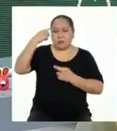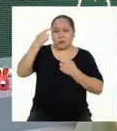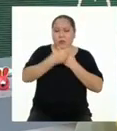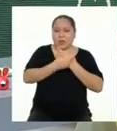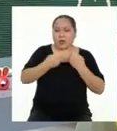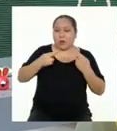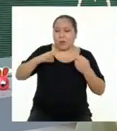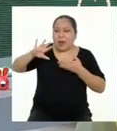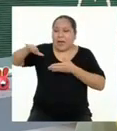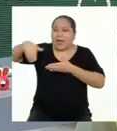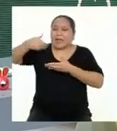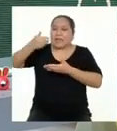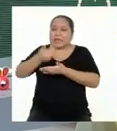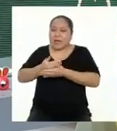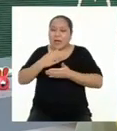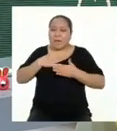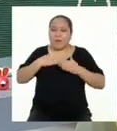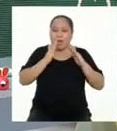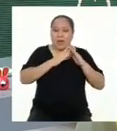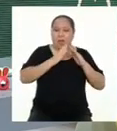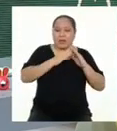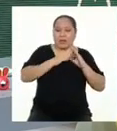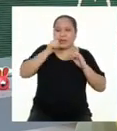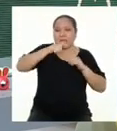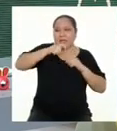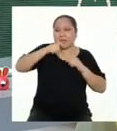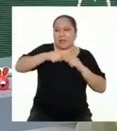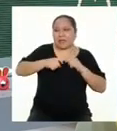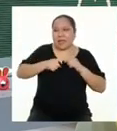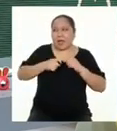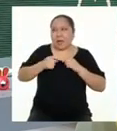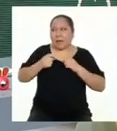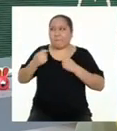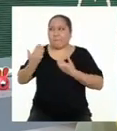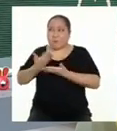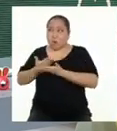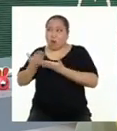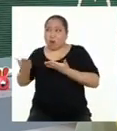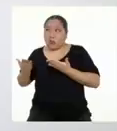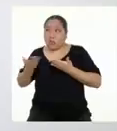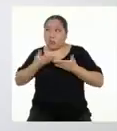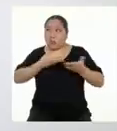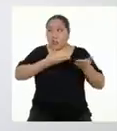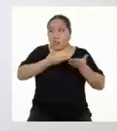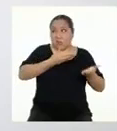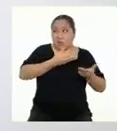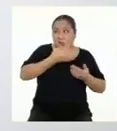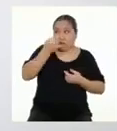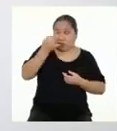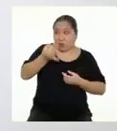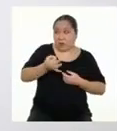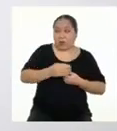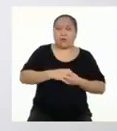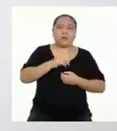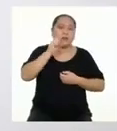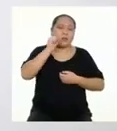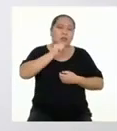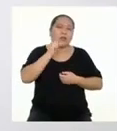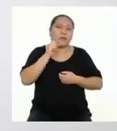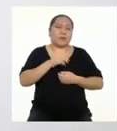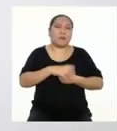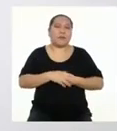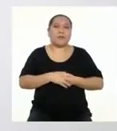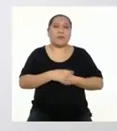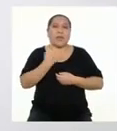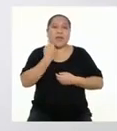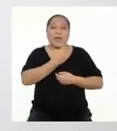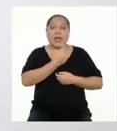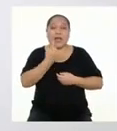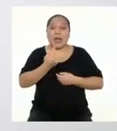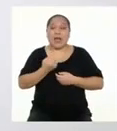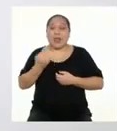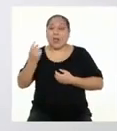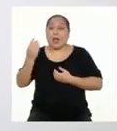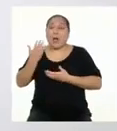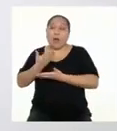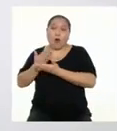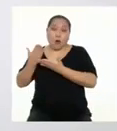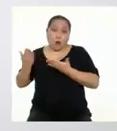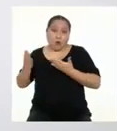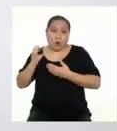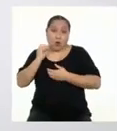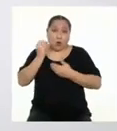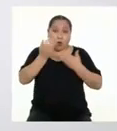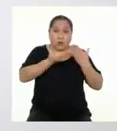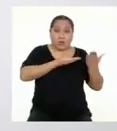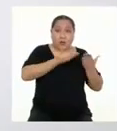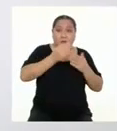recursos lleguen a mi domicilio se requieren de bienes y servicios a su vez, ¿no? Algo así. Para que cada bien o servicio